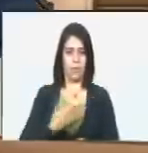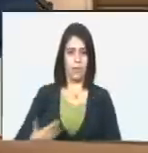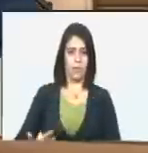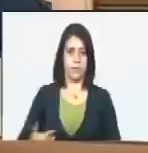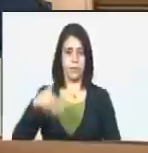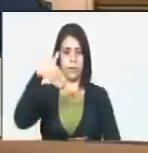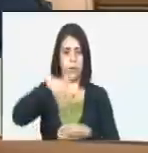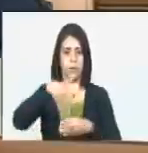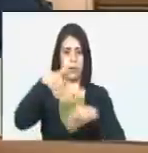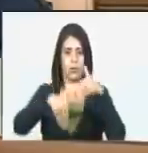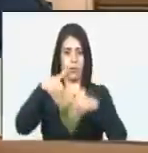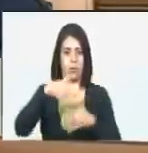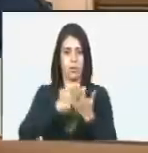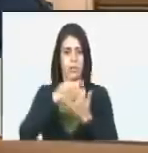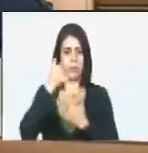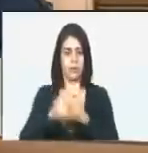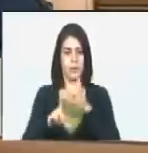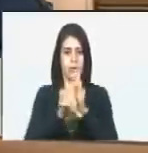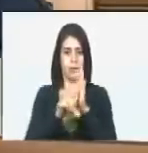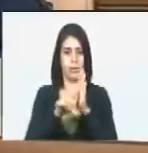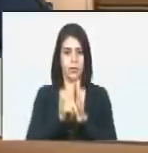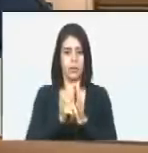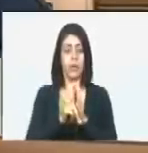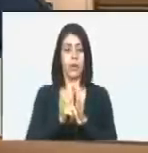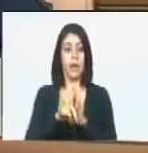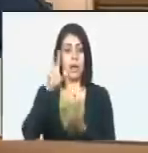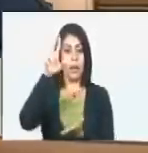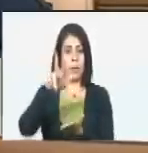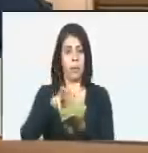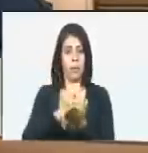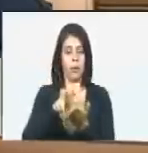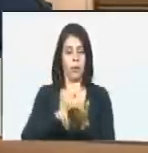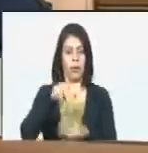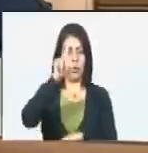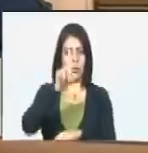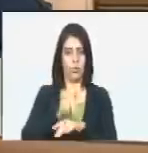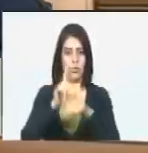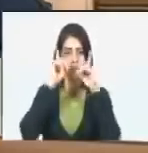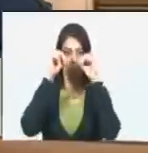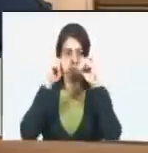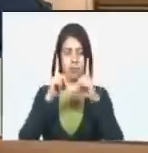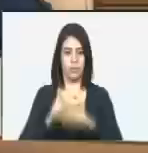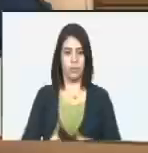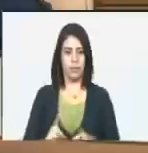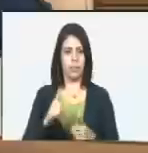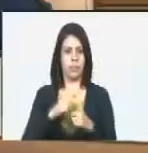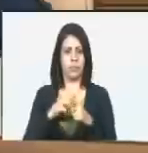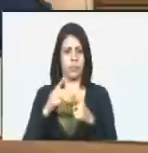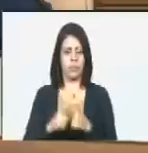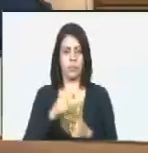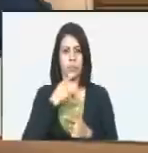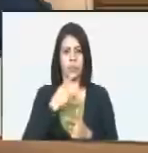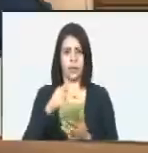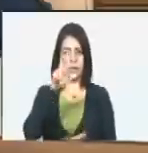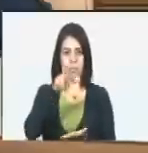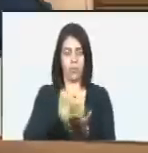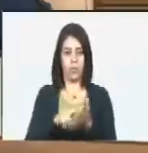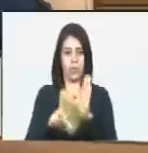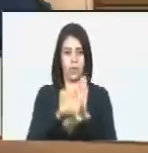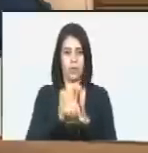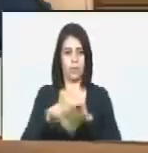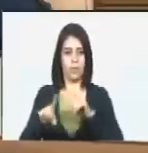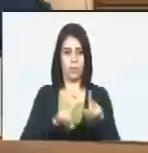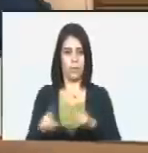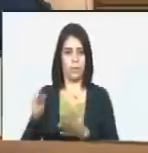el proyecto de ley, resultando aprobado por unanimidad. En consecuencia, declaró sancionada la ley y ordenó remitirla